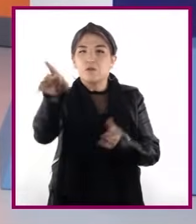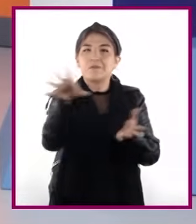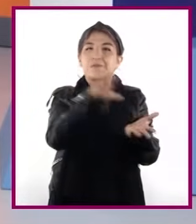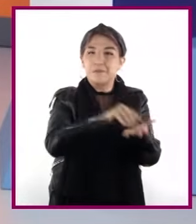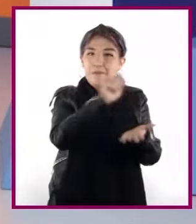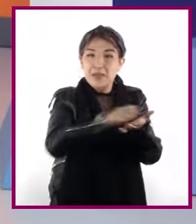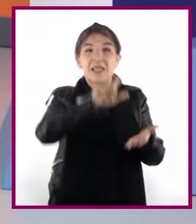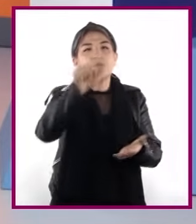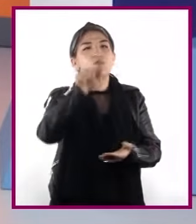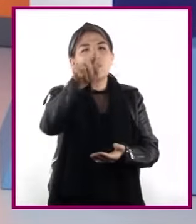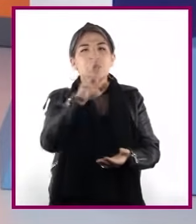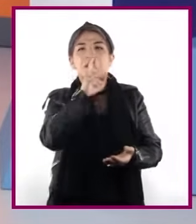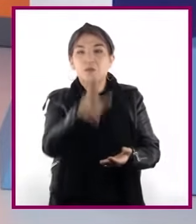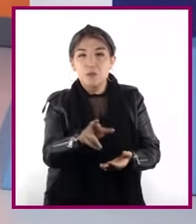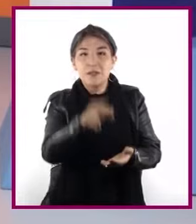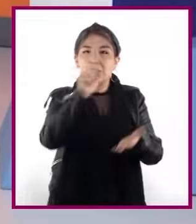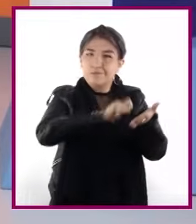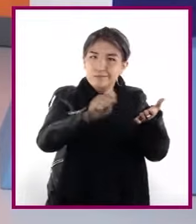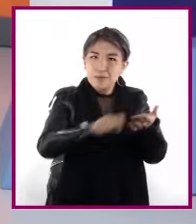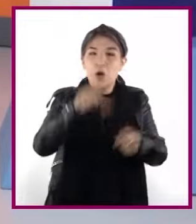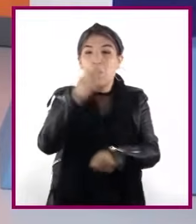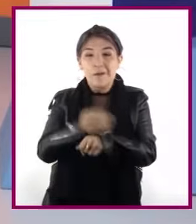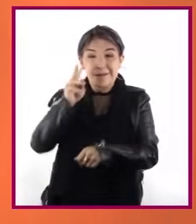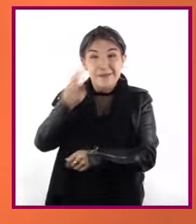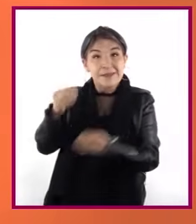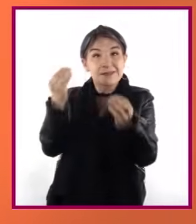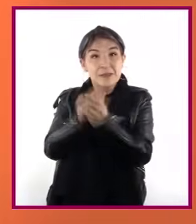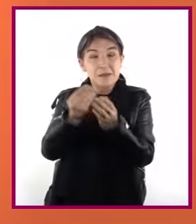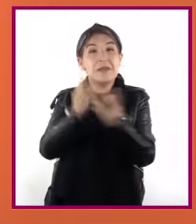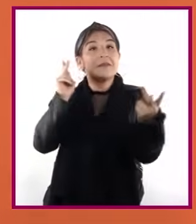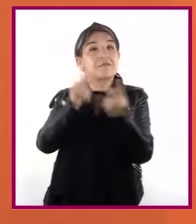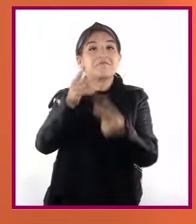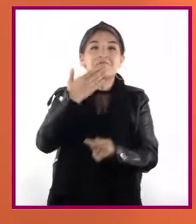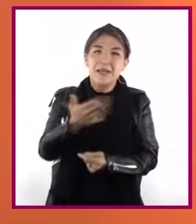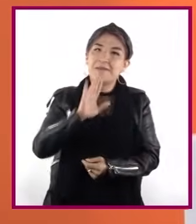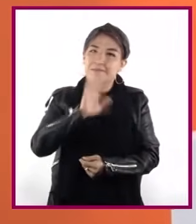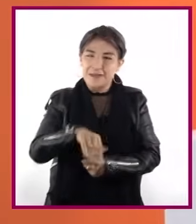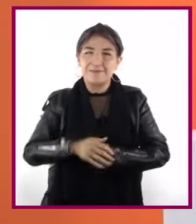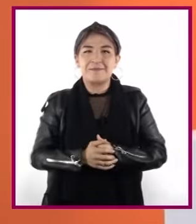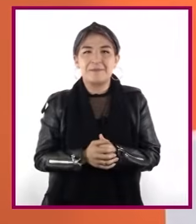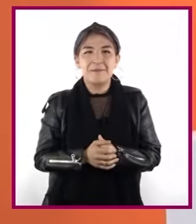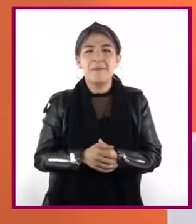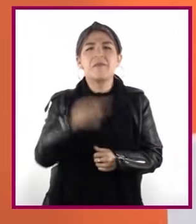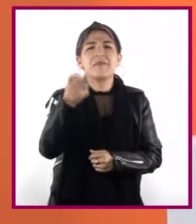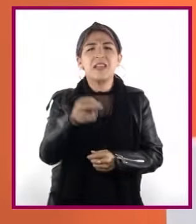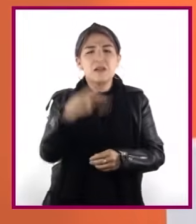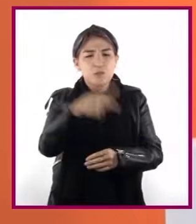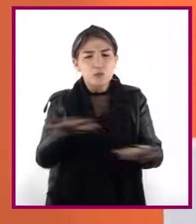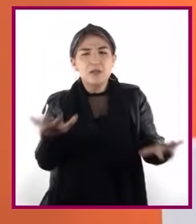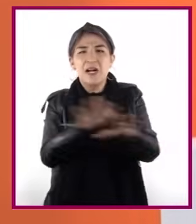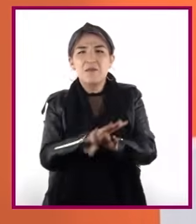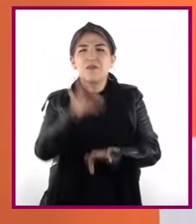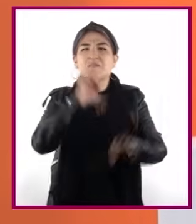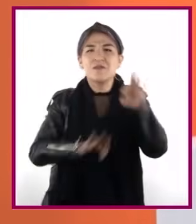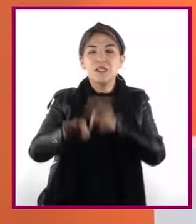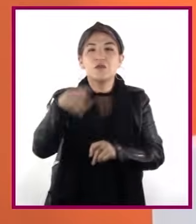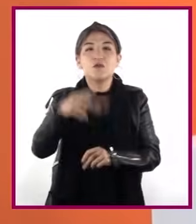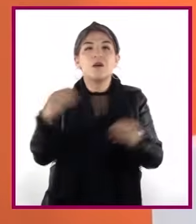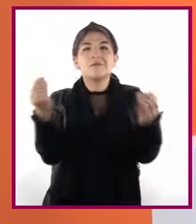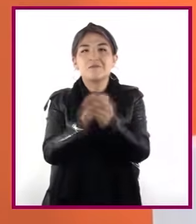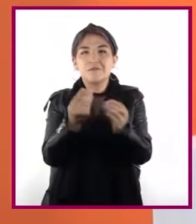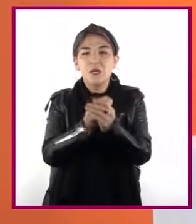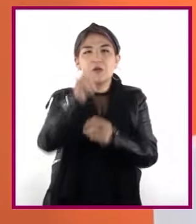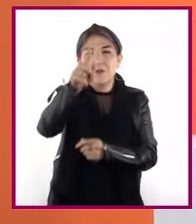comparen con lo que revisemos durante la sesión. Los estados físicos son propiedades de la materia que podemos distinguir